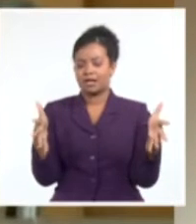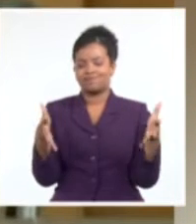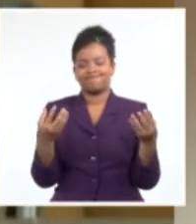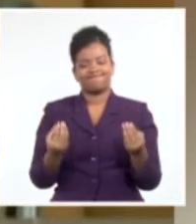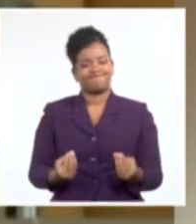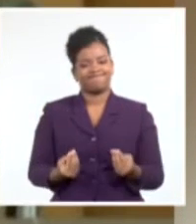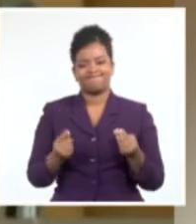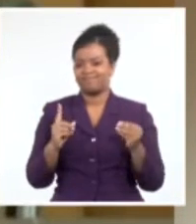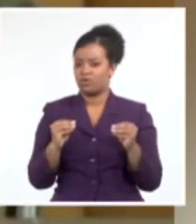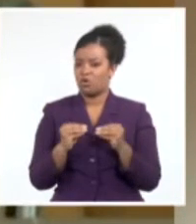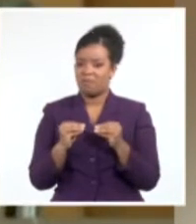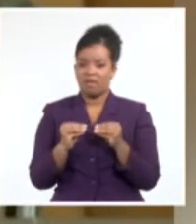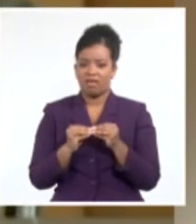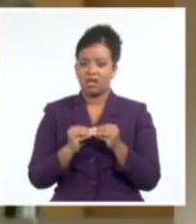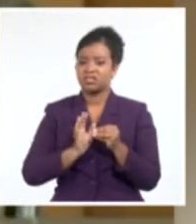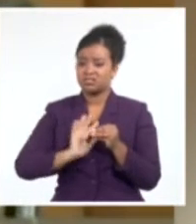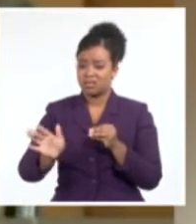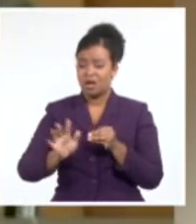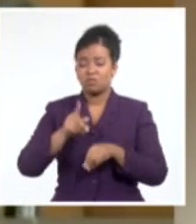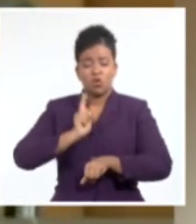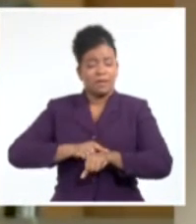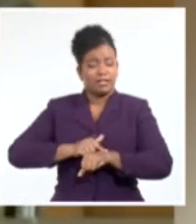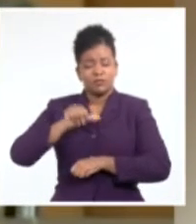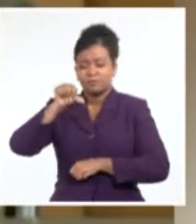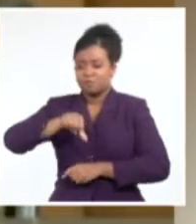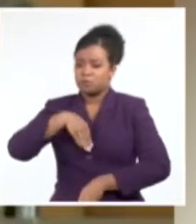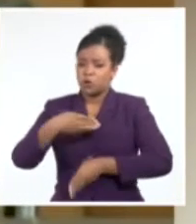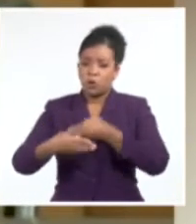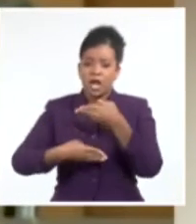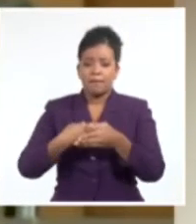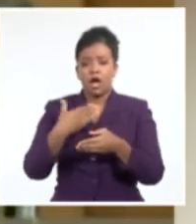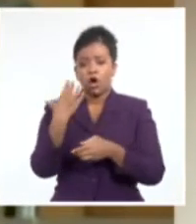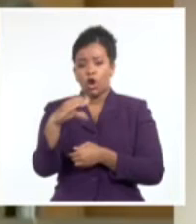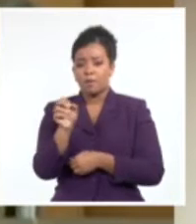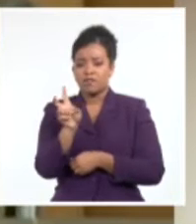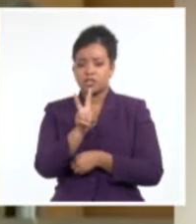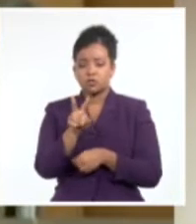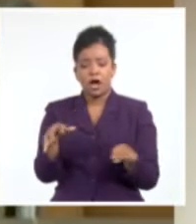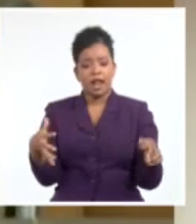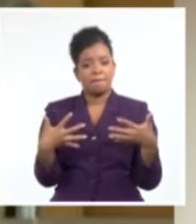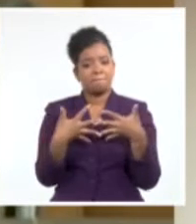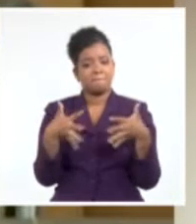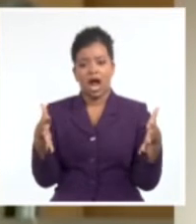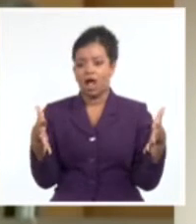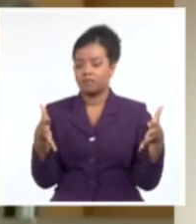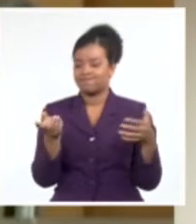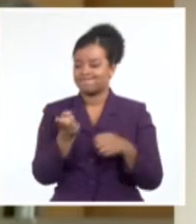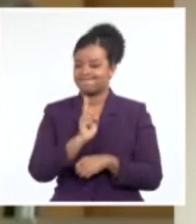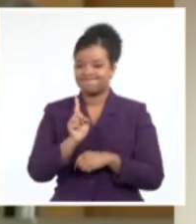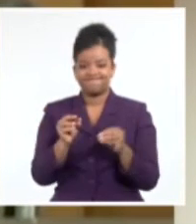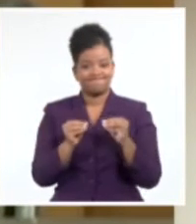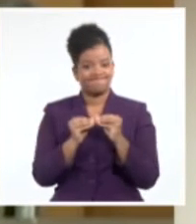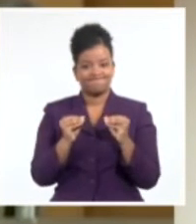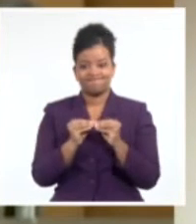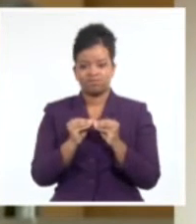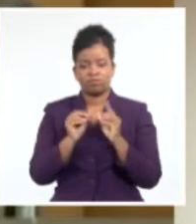Alguna vez ocurrió en un mal momento y no debe ocurrir porque